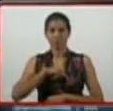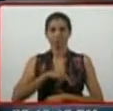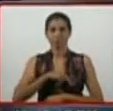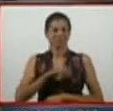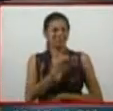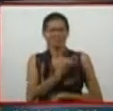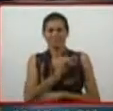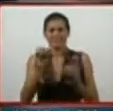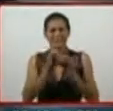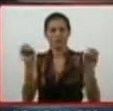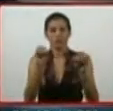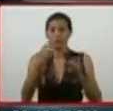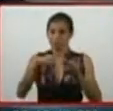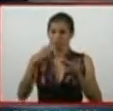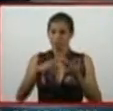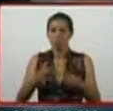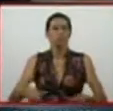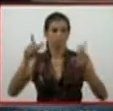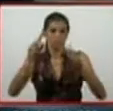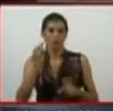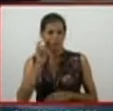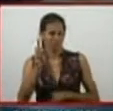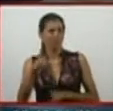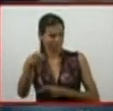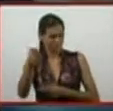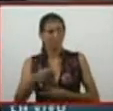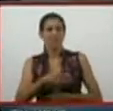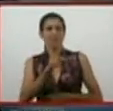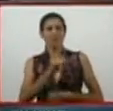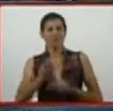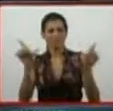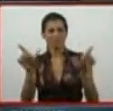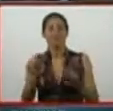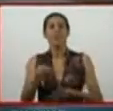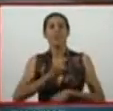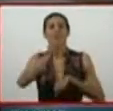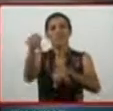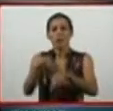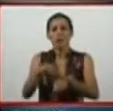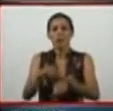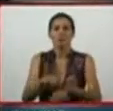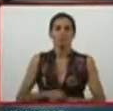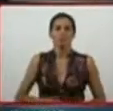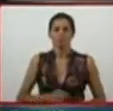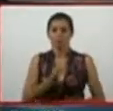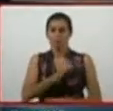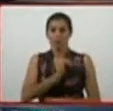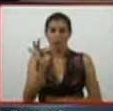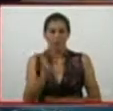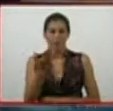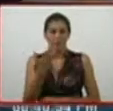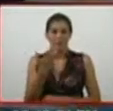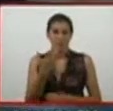temor, dejar que nuestros niños y niñas vean los canales nacionales sin ningún tipo de temor a cualquier